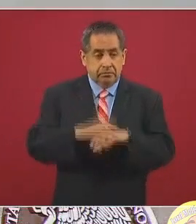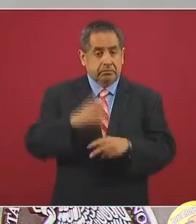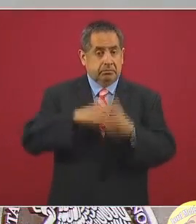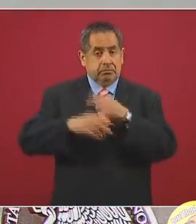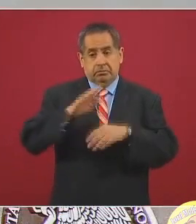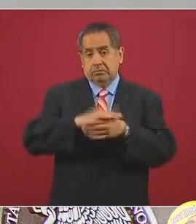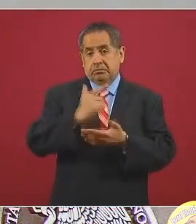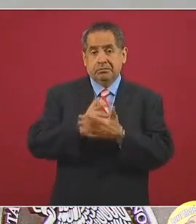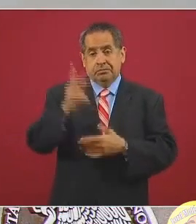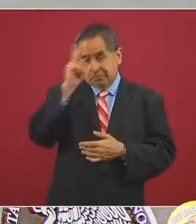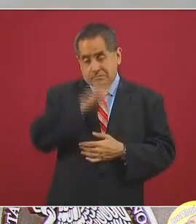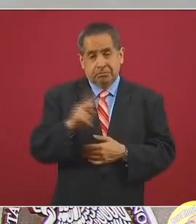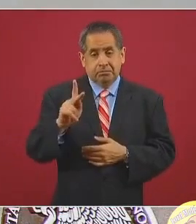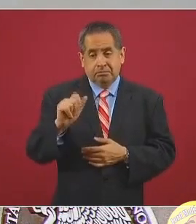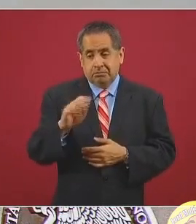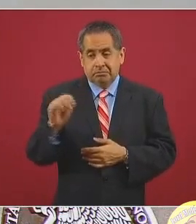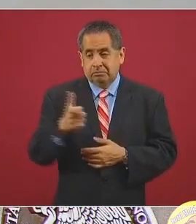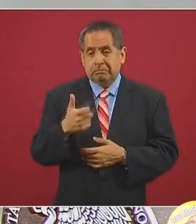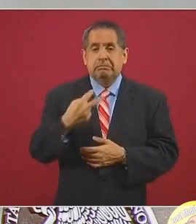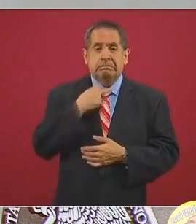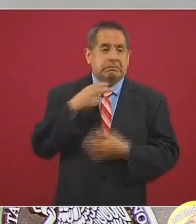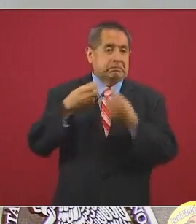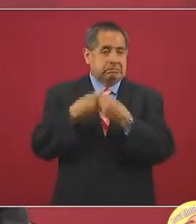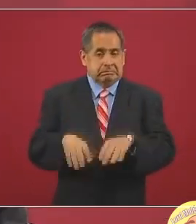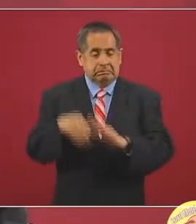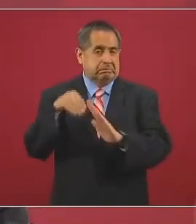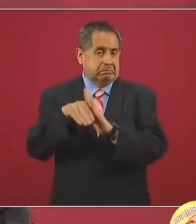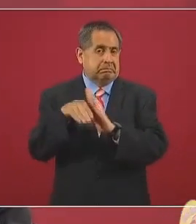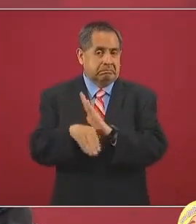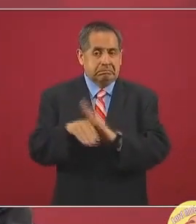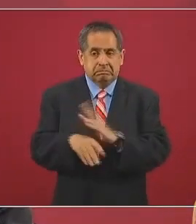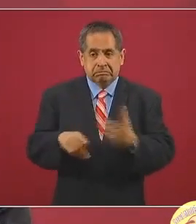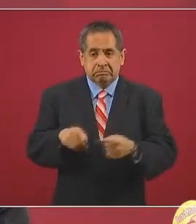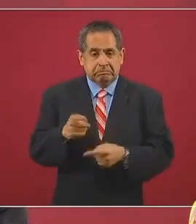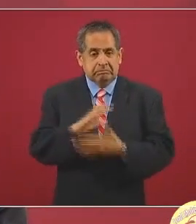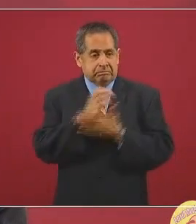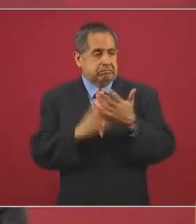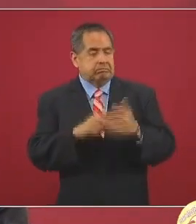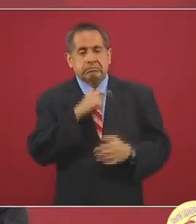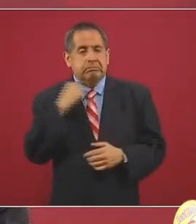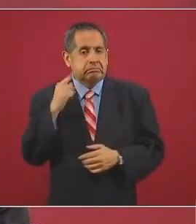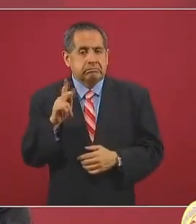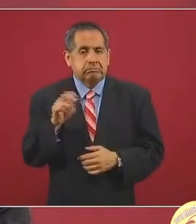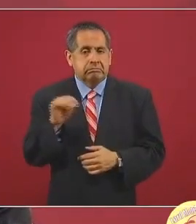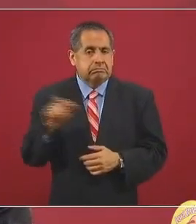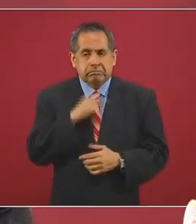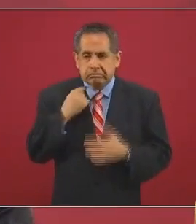agravó la situación financiera de Pemex, se afectó a Pemex con ese acuerdo.